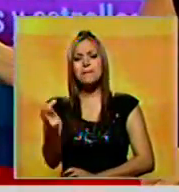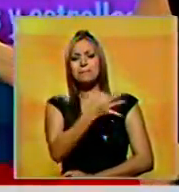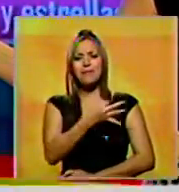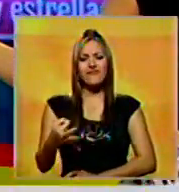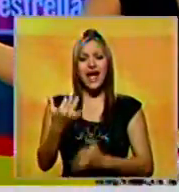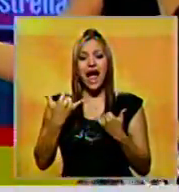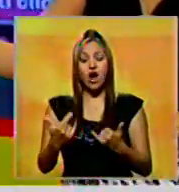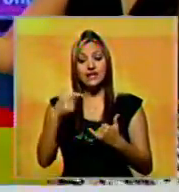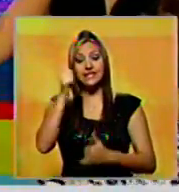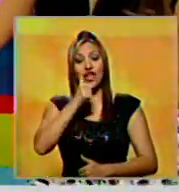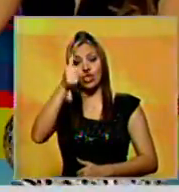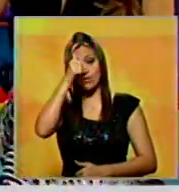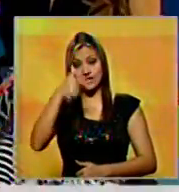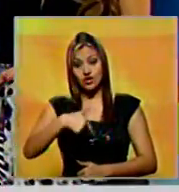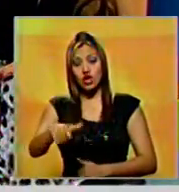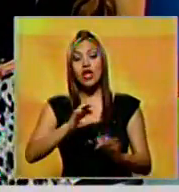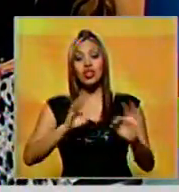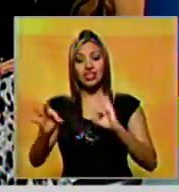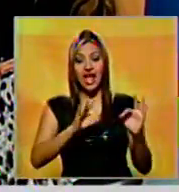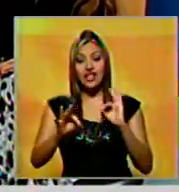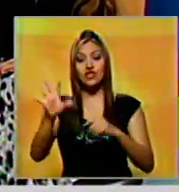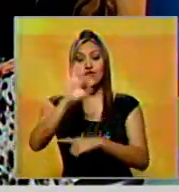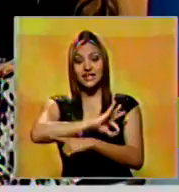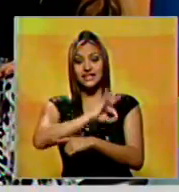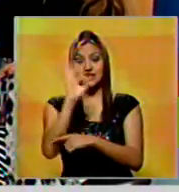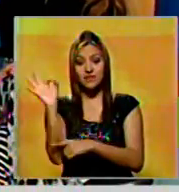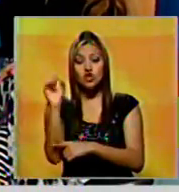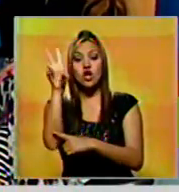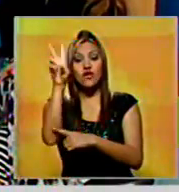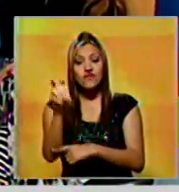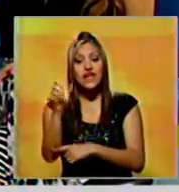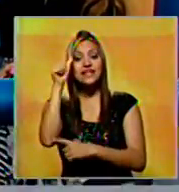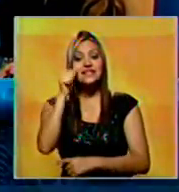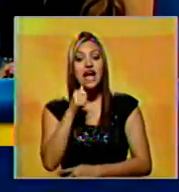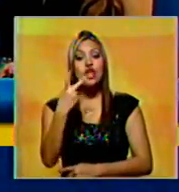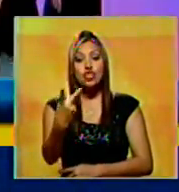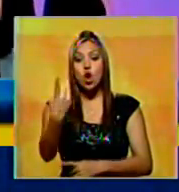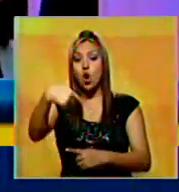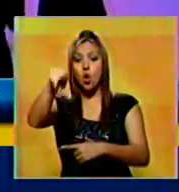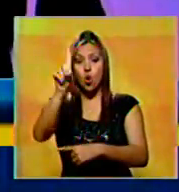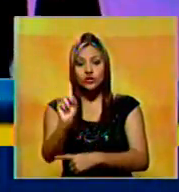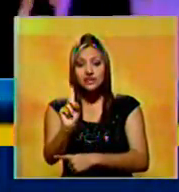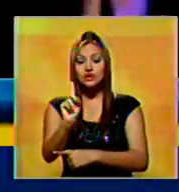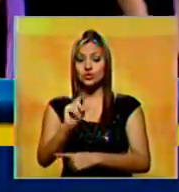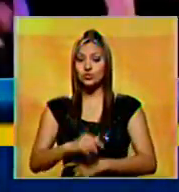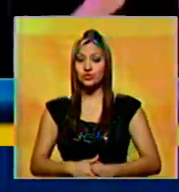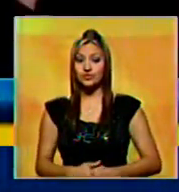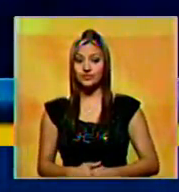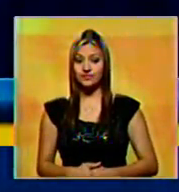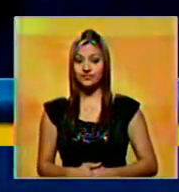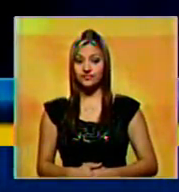bueno, ahora vamos este fin de semana al Teatro Juárez en Barquisimeto, viernes y sábado, 2 únicas funciones.